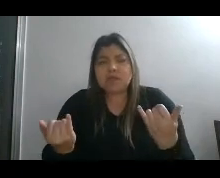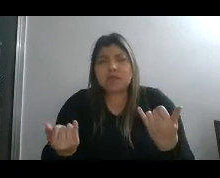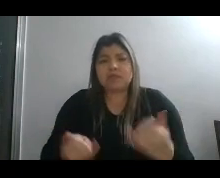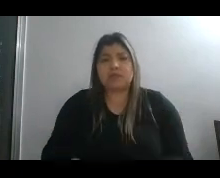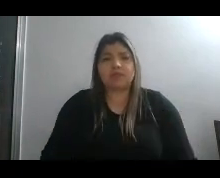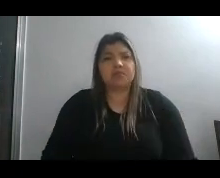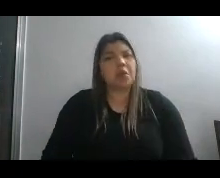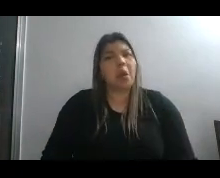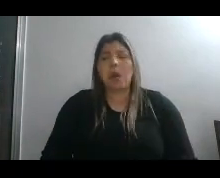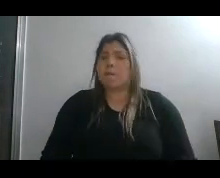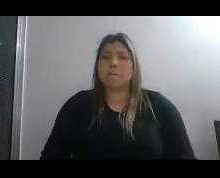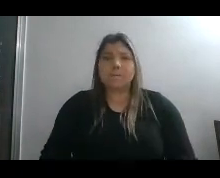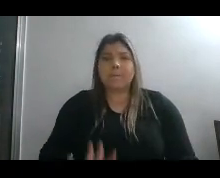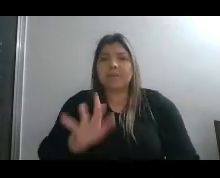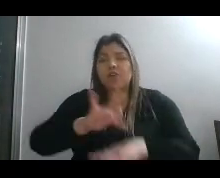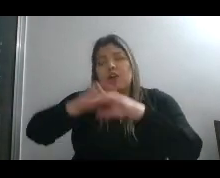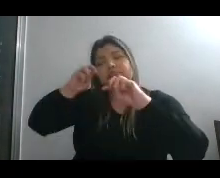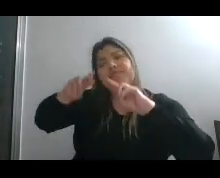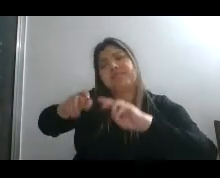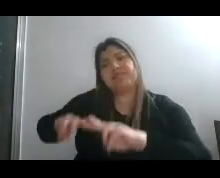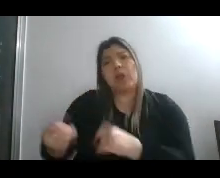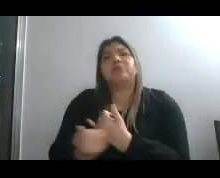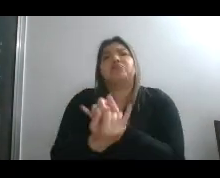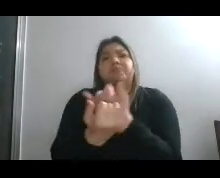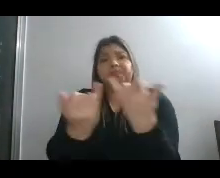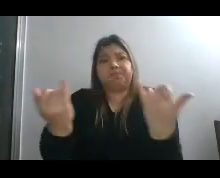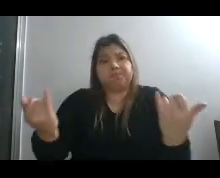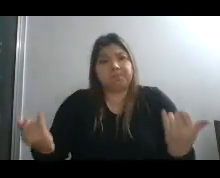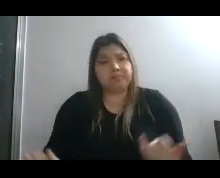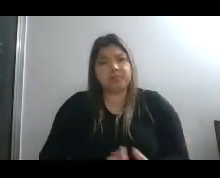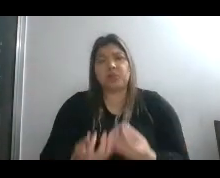una buena protección.